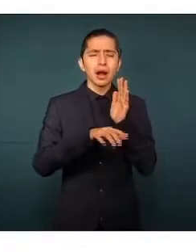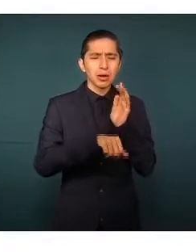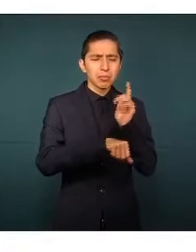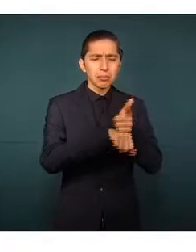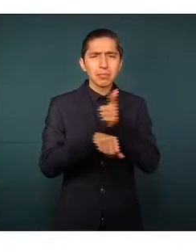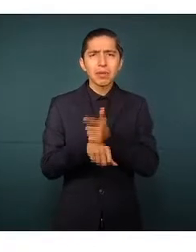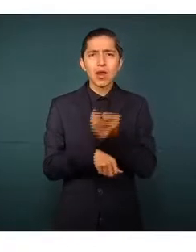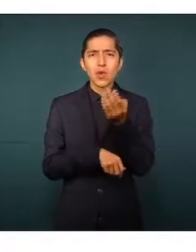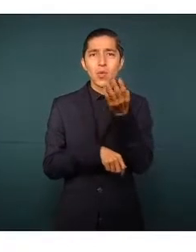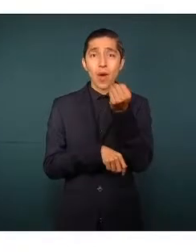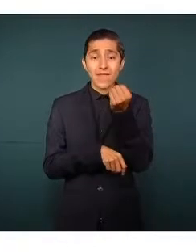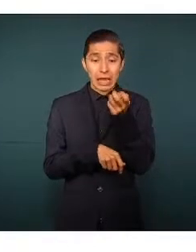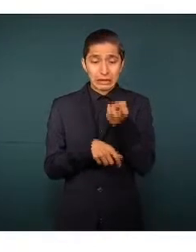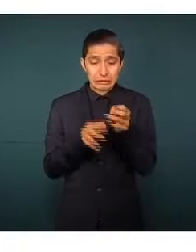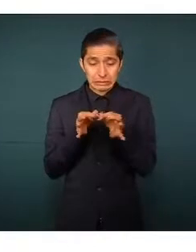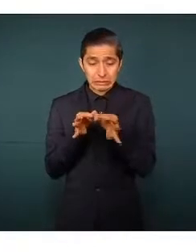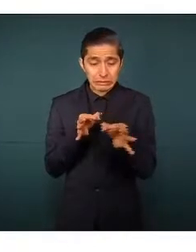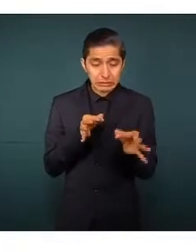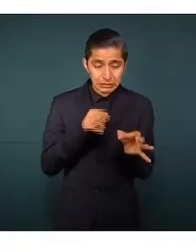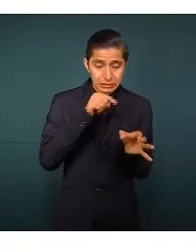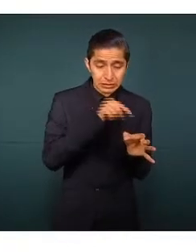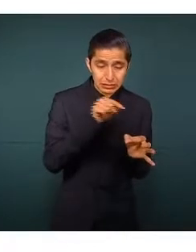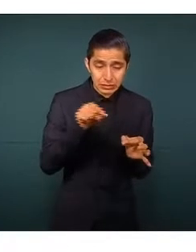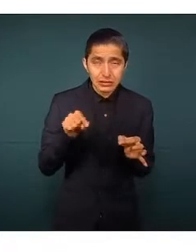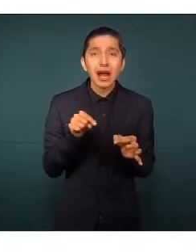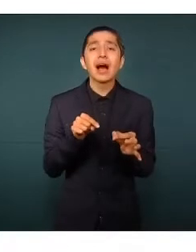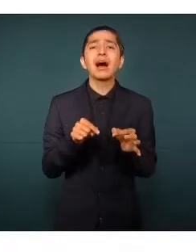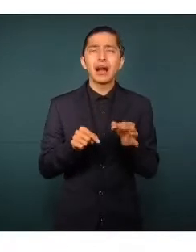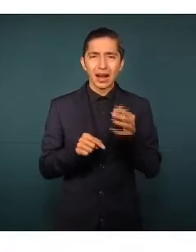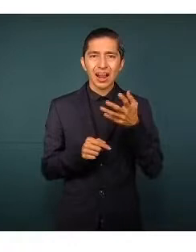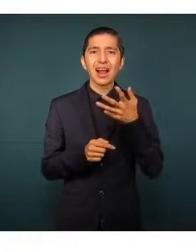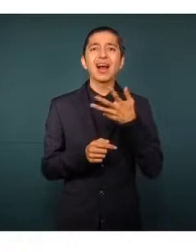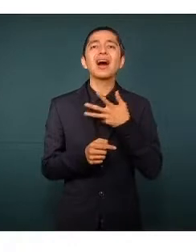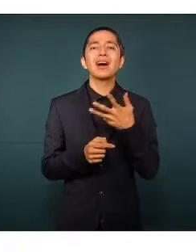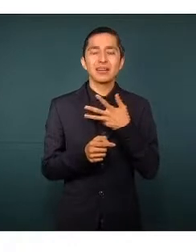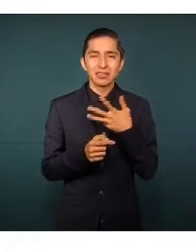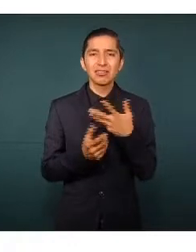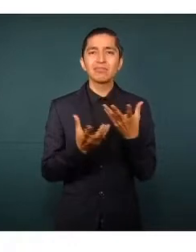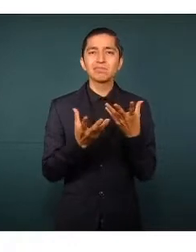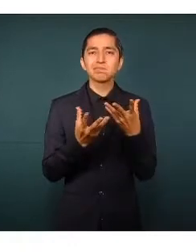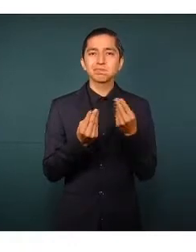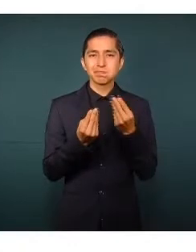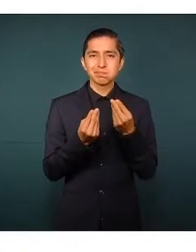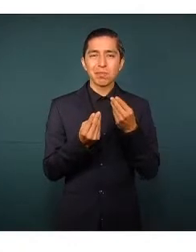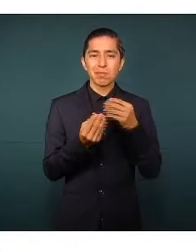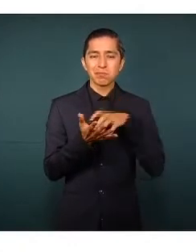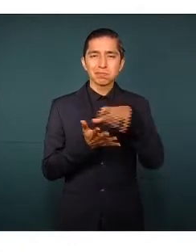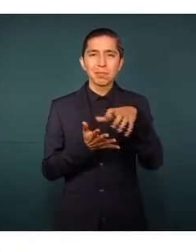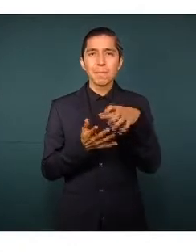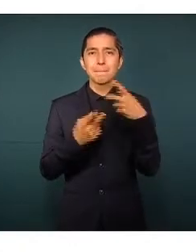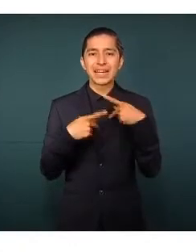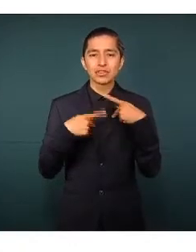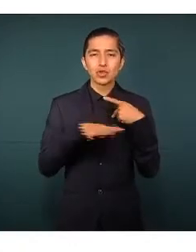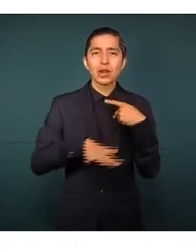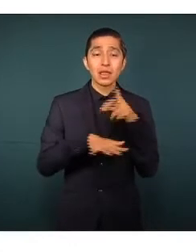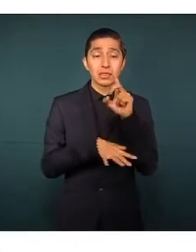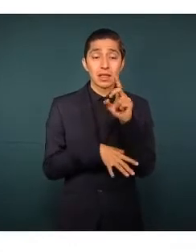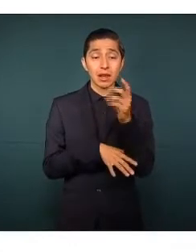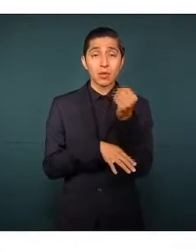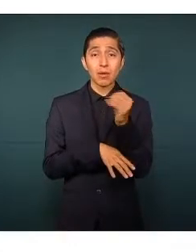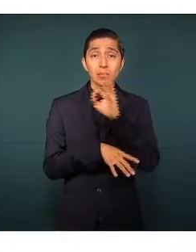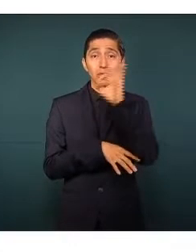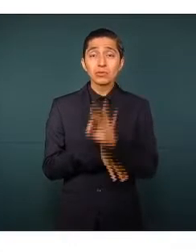de ellos que son los que concentran la mayor cantidad de población, 39% del